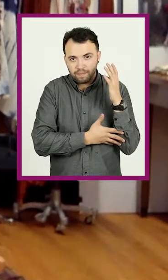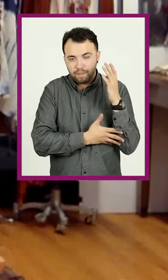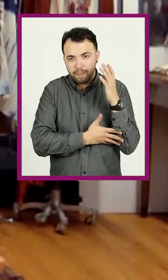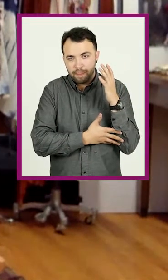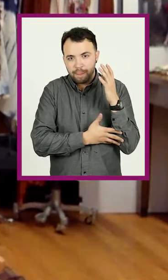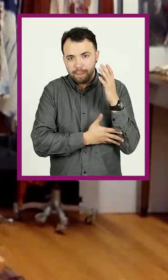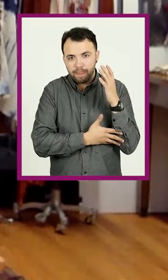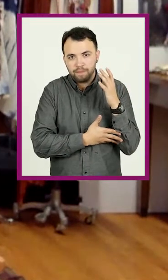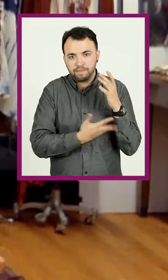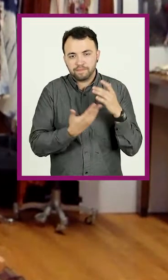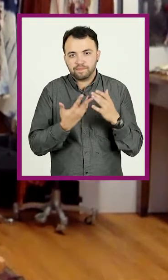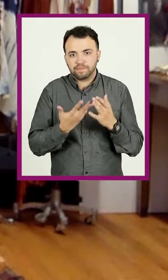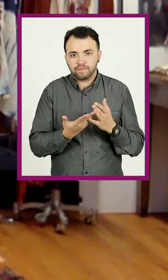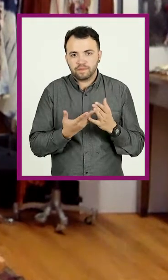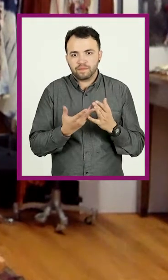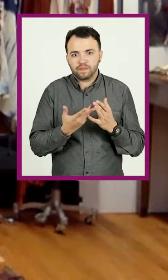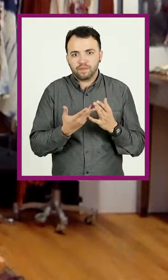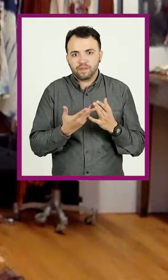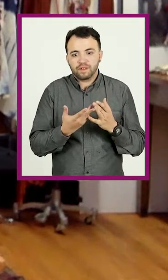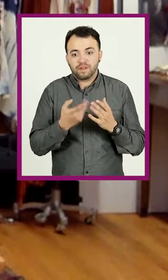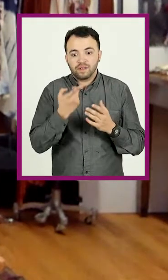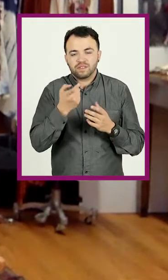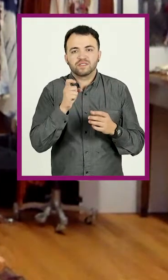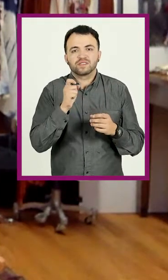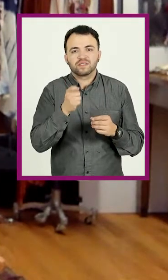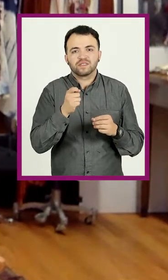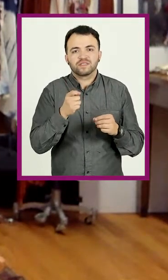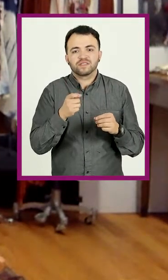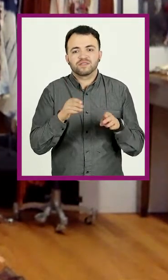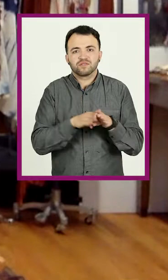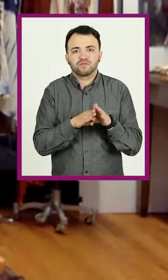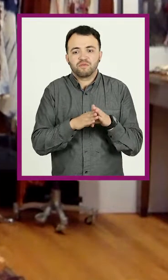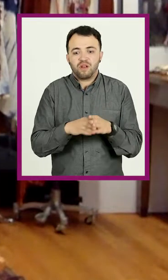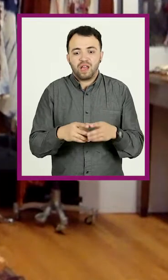en los que, por ejemplo, las grandes urbes y